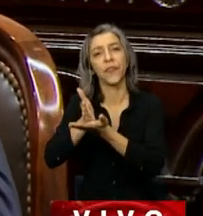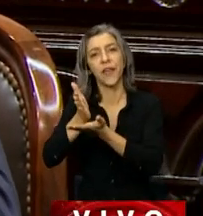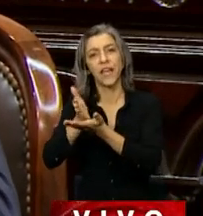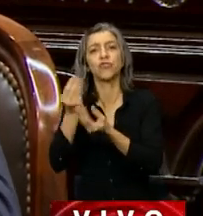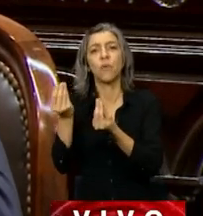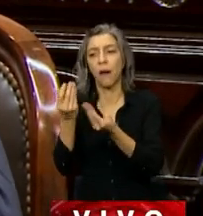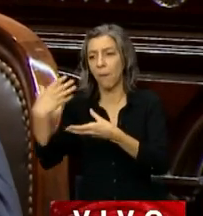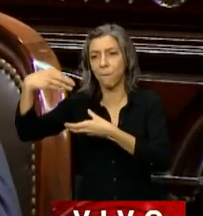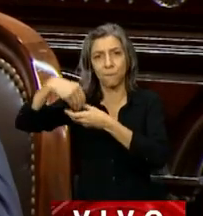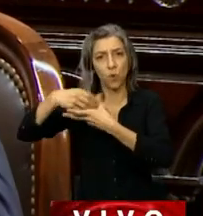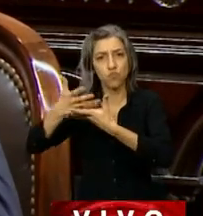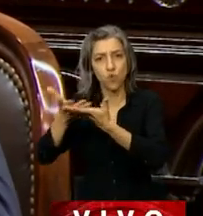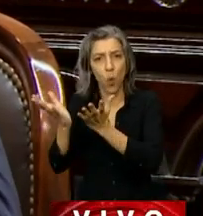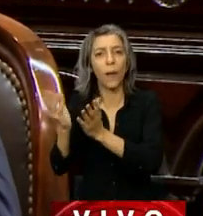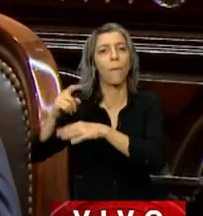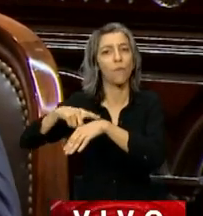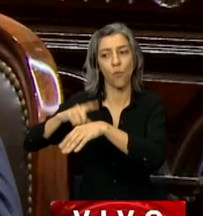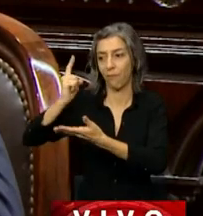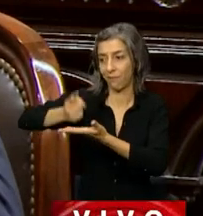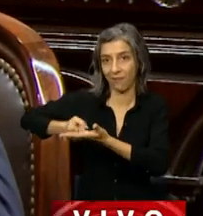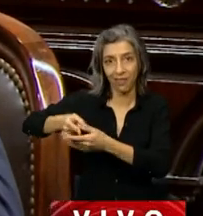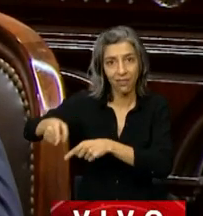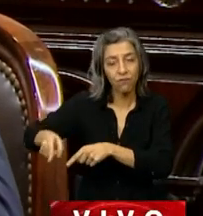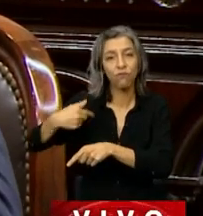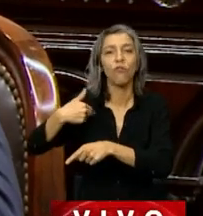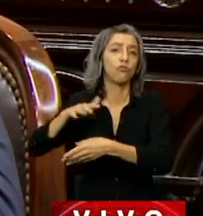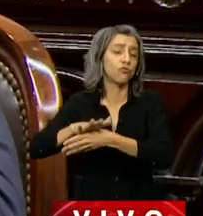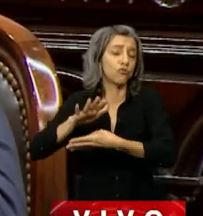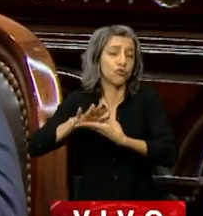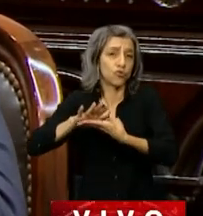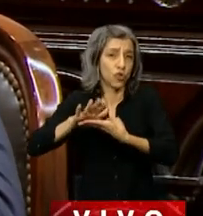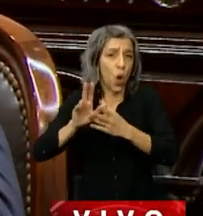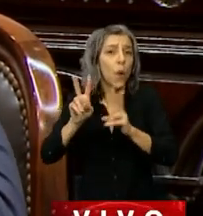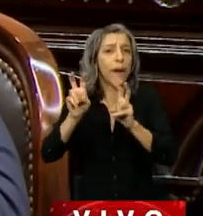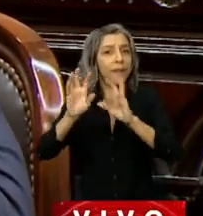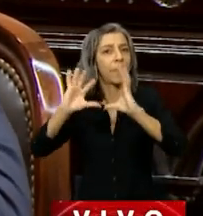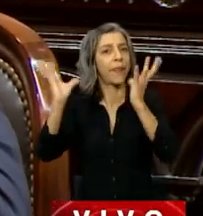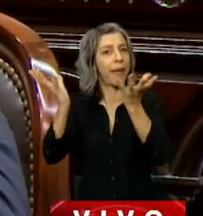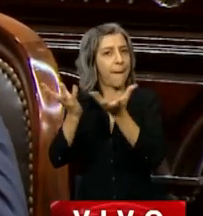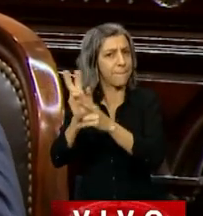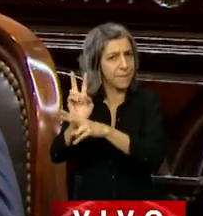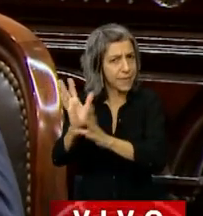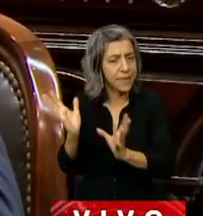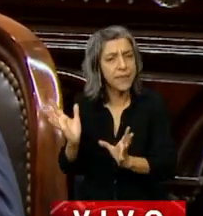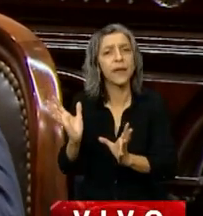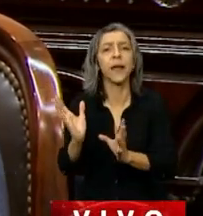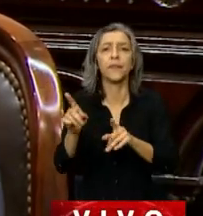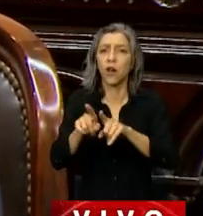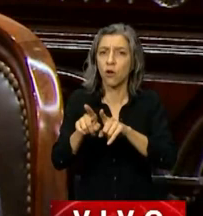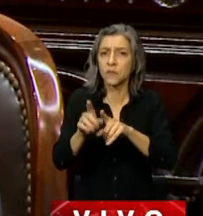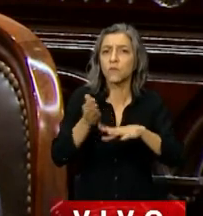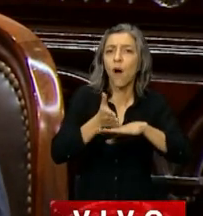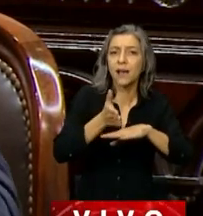lo que son los procesos de la toma de decisiones en los asuntos ambientales y el derecho al acceso a la justicia de los asuntos